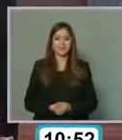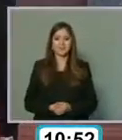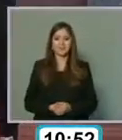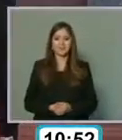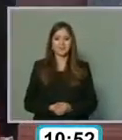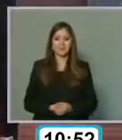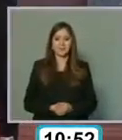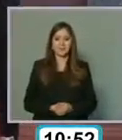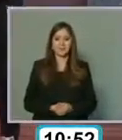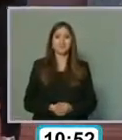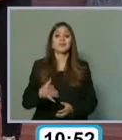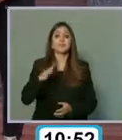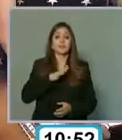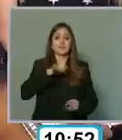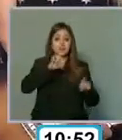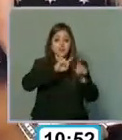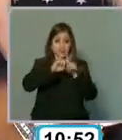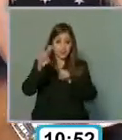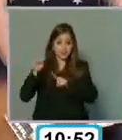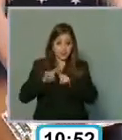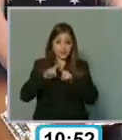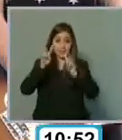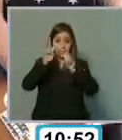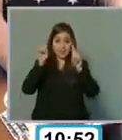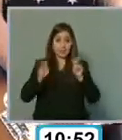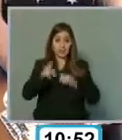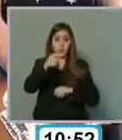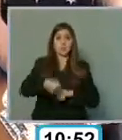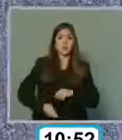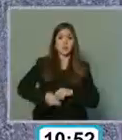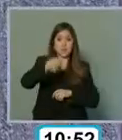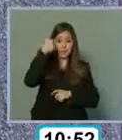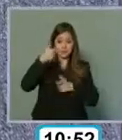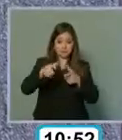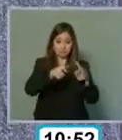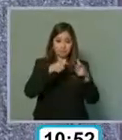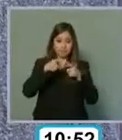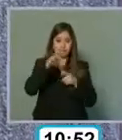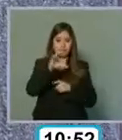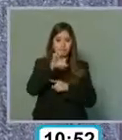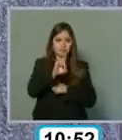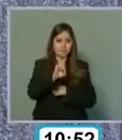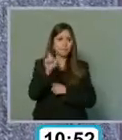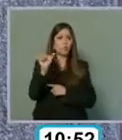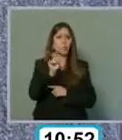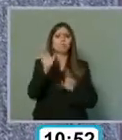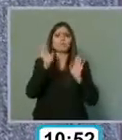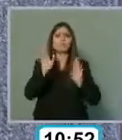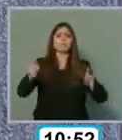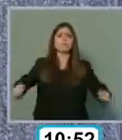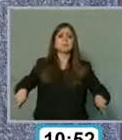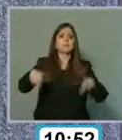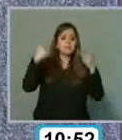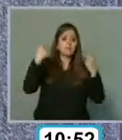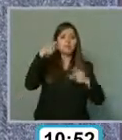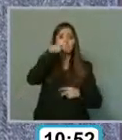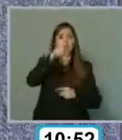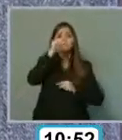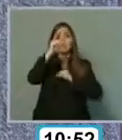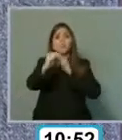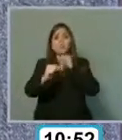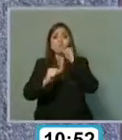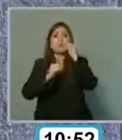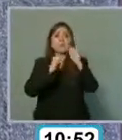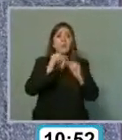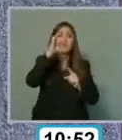varios temas de este que será tu primer material discográfico. Sí. ¿Para cuándo sale el disco? Porque vas lanzando sencillo